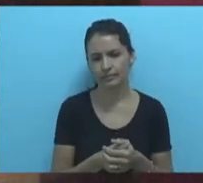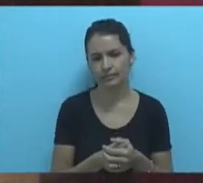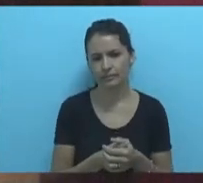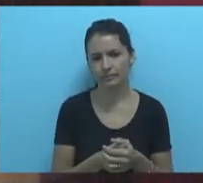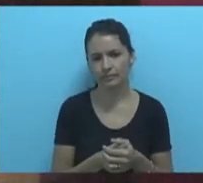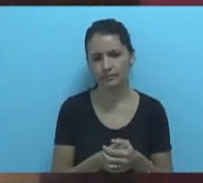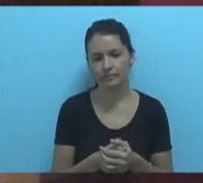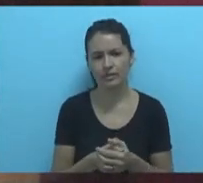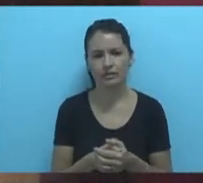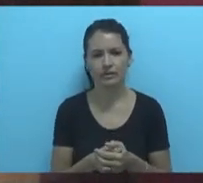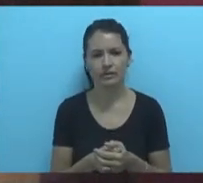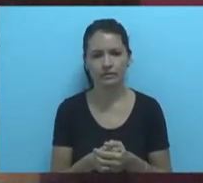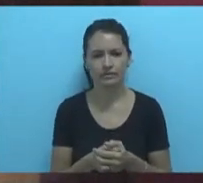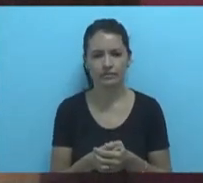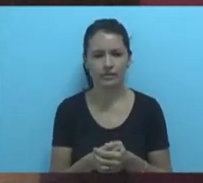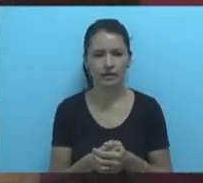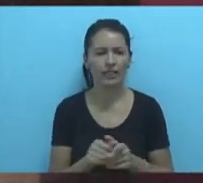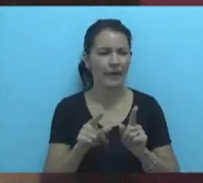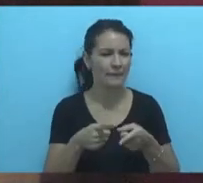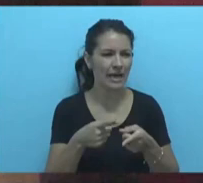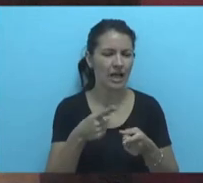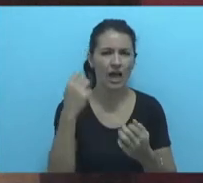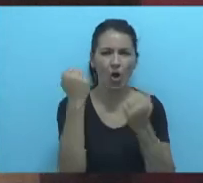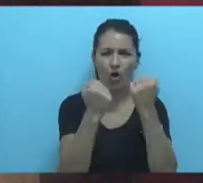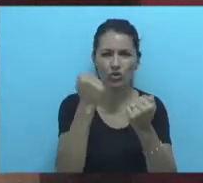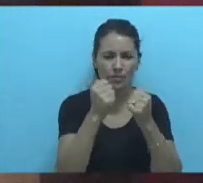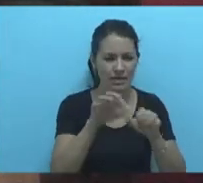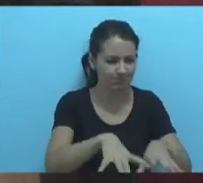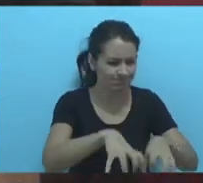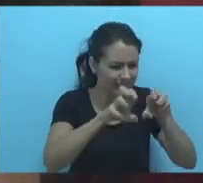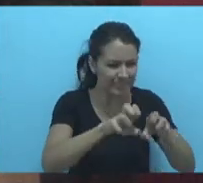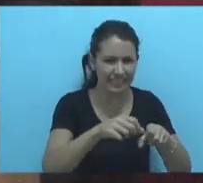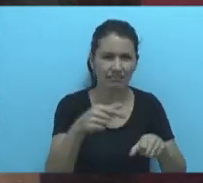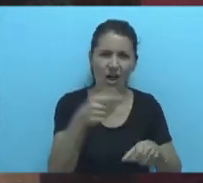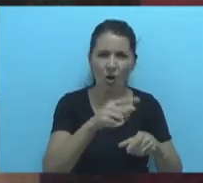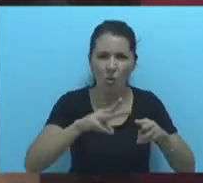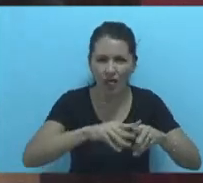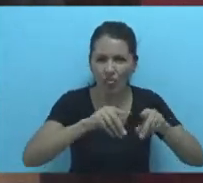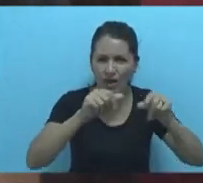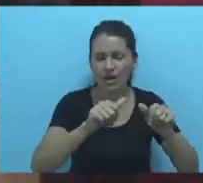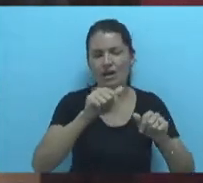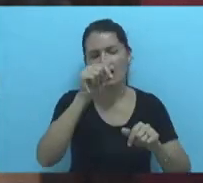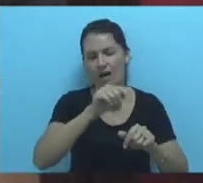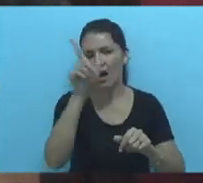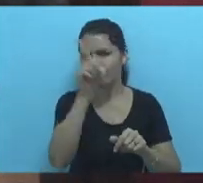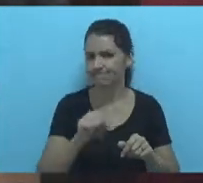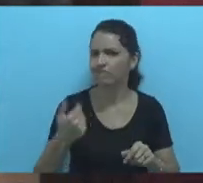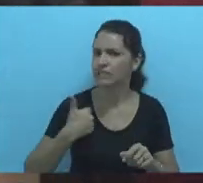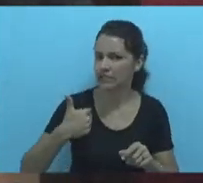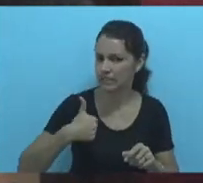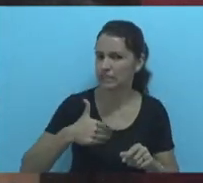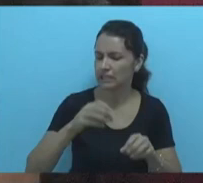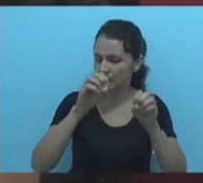la economía extractiva que se ha instalado gravemente en nuestro país,